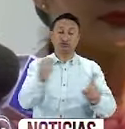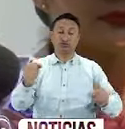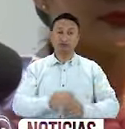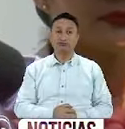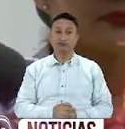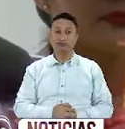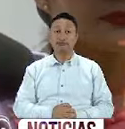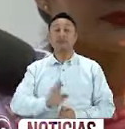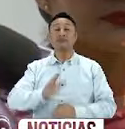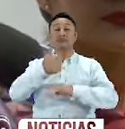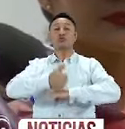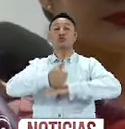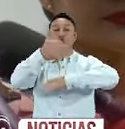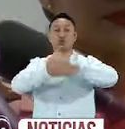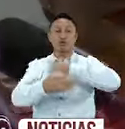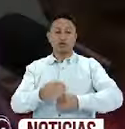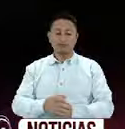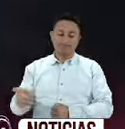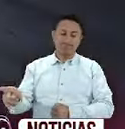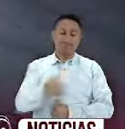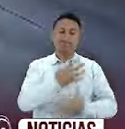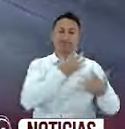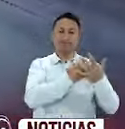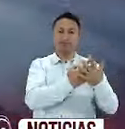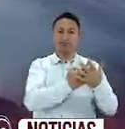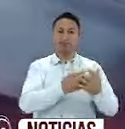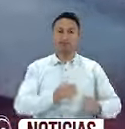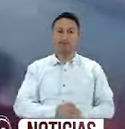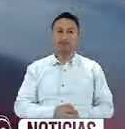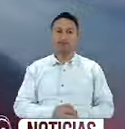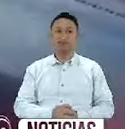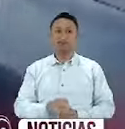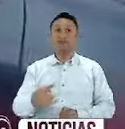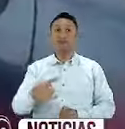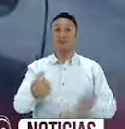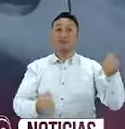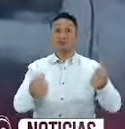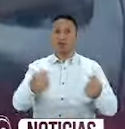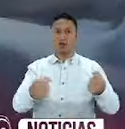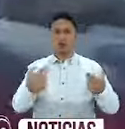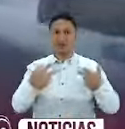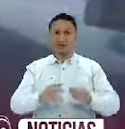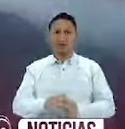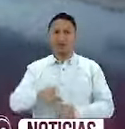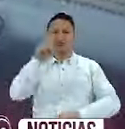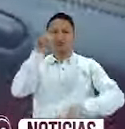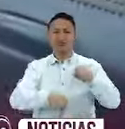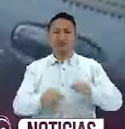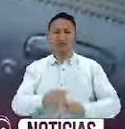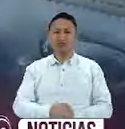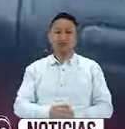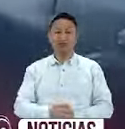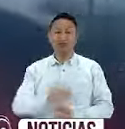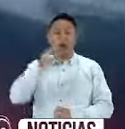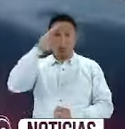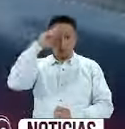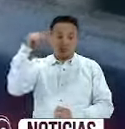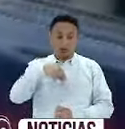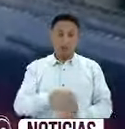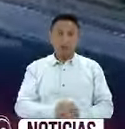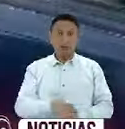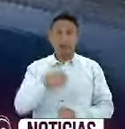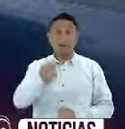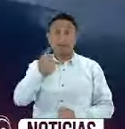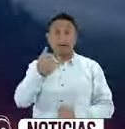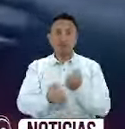el juez dictaminó la prisión preventiva. Los habitantes también se fueron en contra del vehículo en el que andaban. La policía llegó a tiempo para que no le